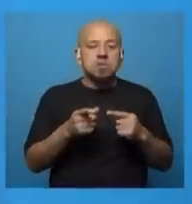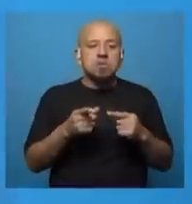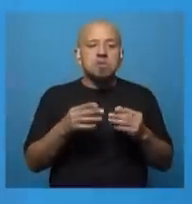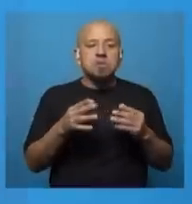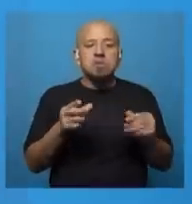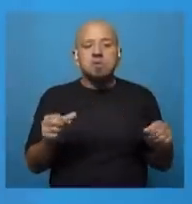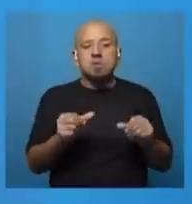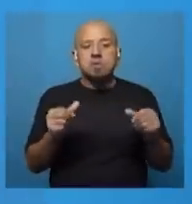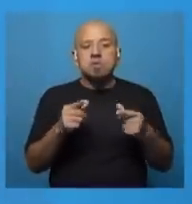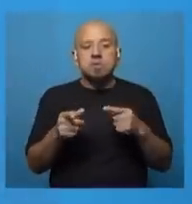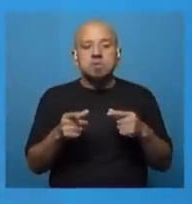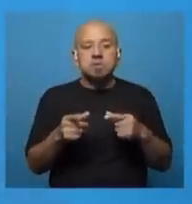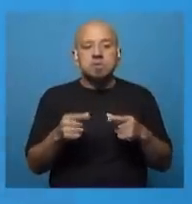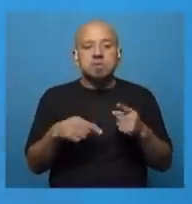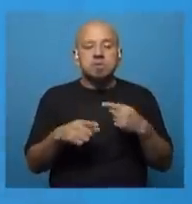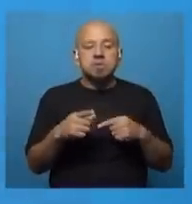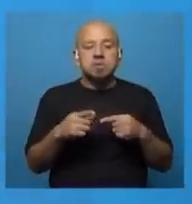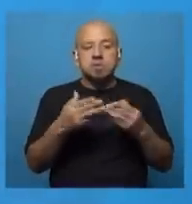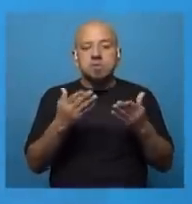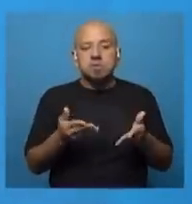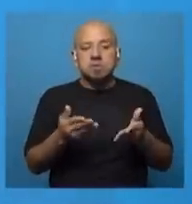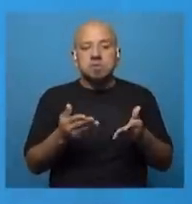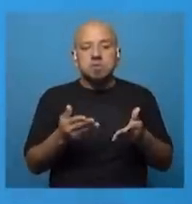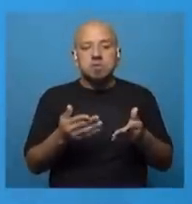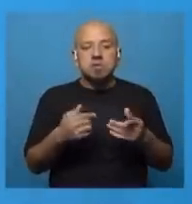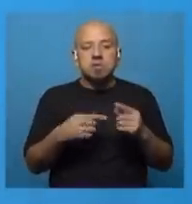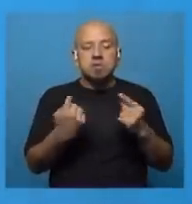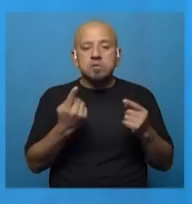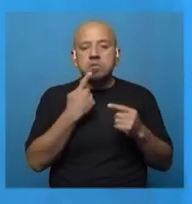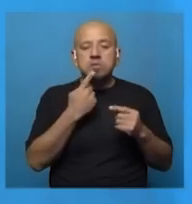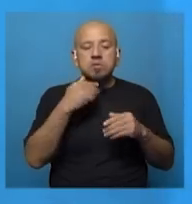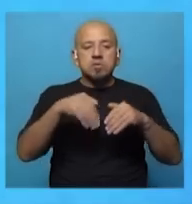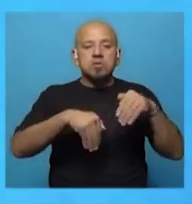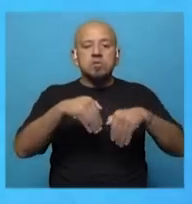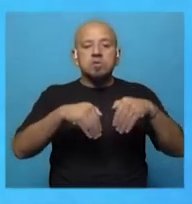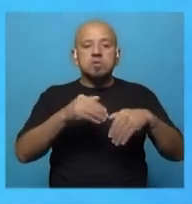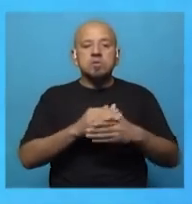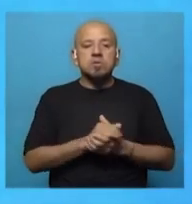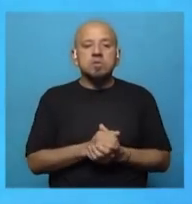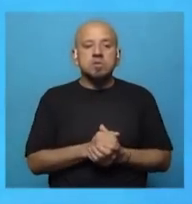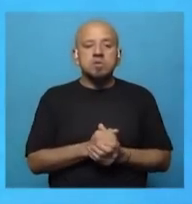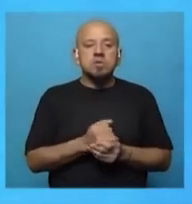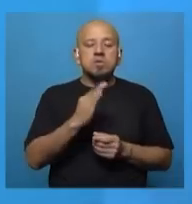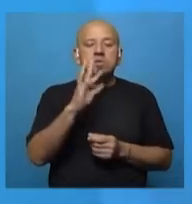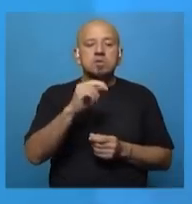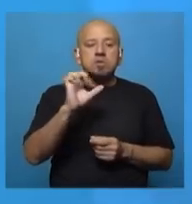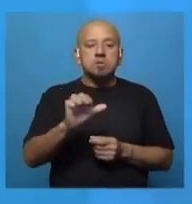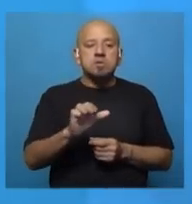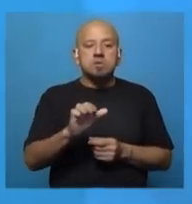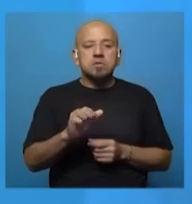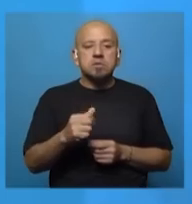va moldeando su su posicionamiento en la órbita político electoral Bueno será precandidato o no será precandidato